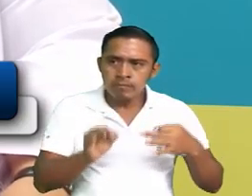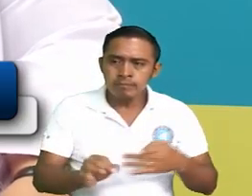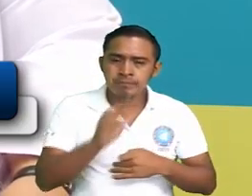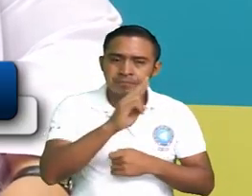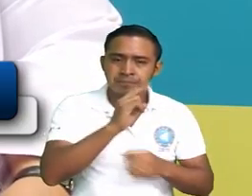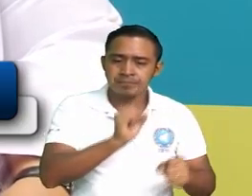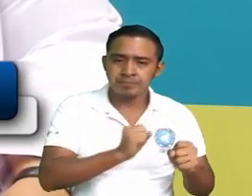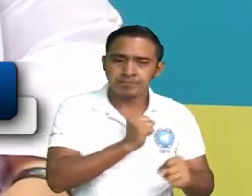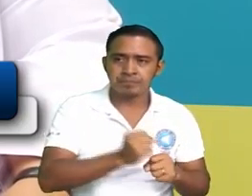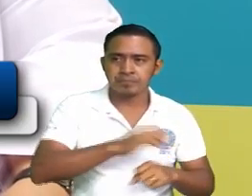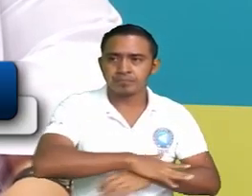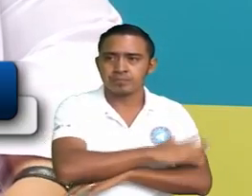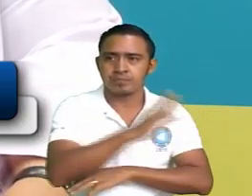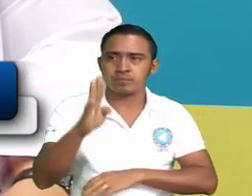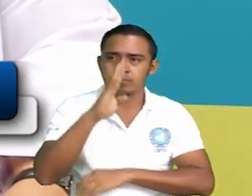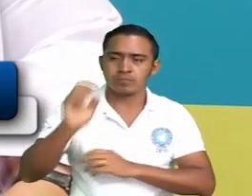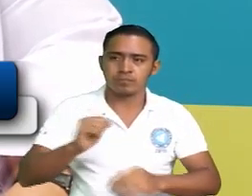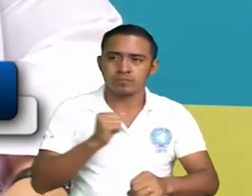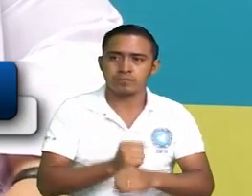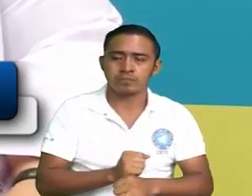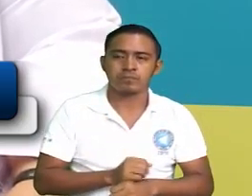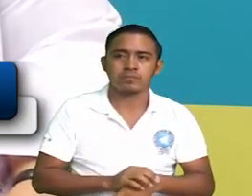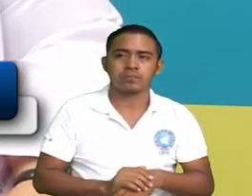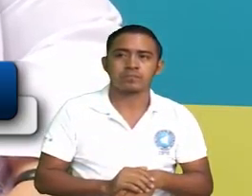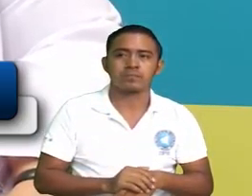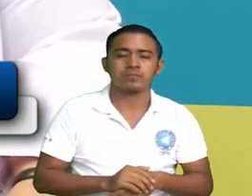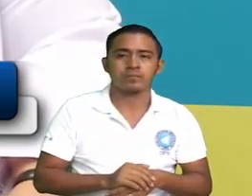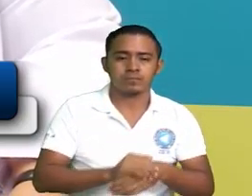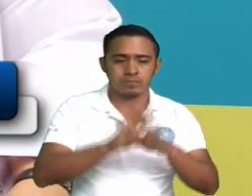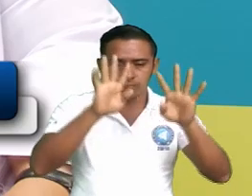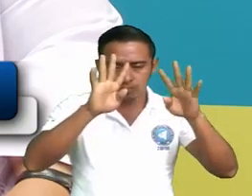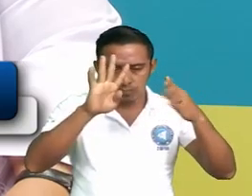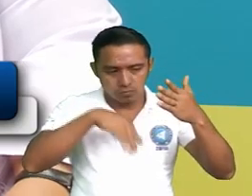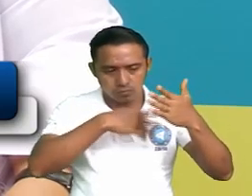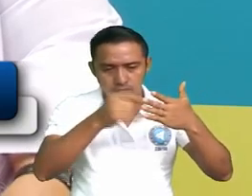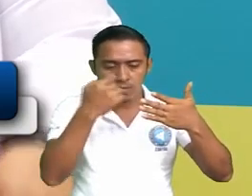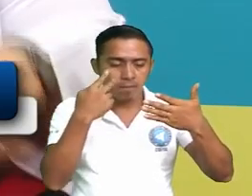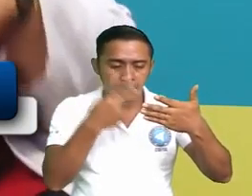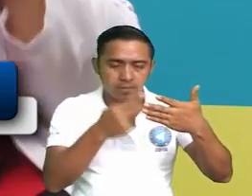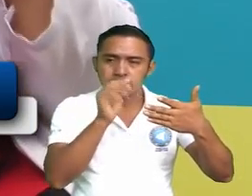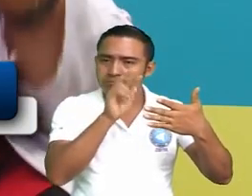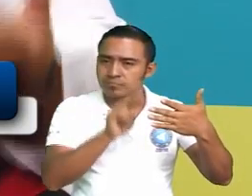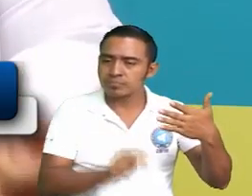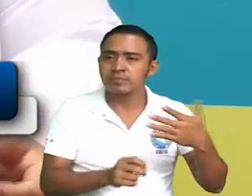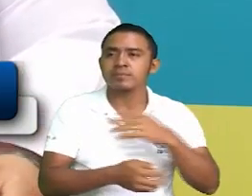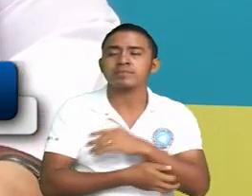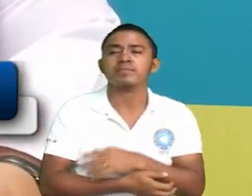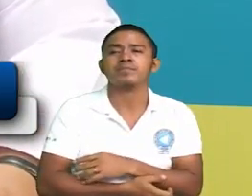2 hasta 4 años. Antes de que cumplan sus 5 años, nosotros estamos actualizando ese esquema. También tenemos lo que es la